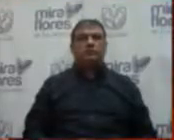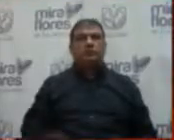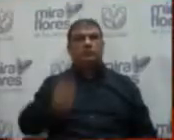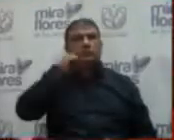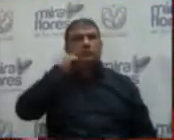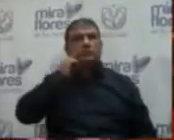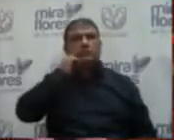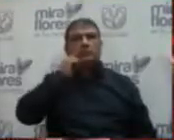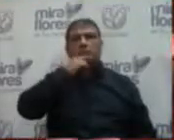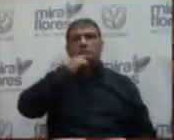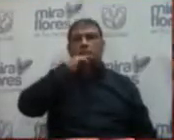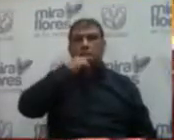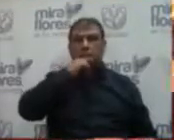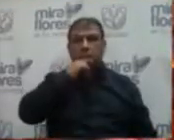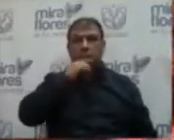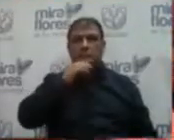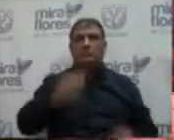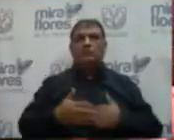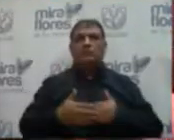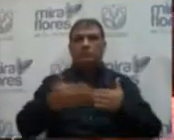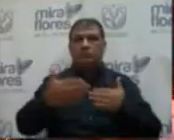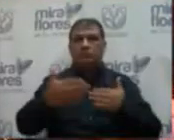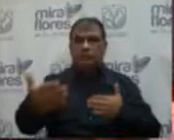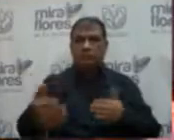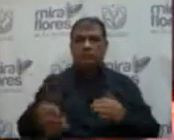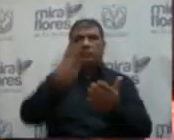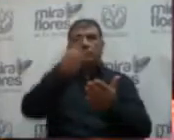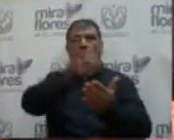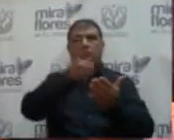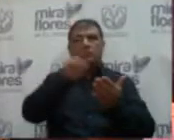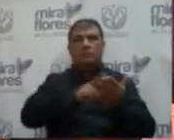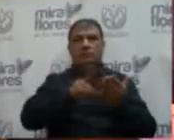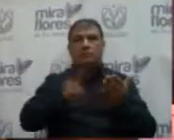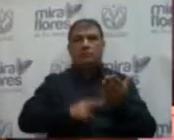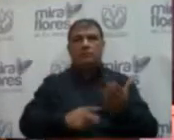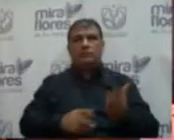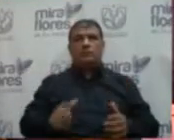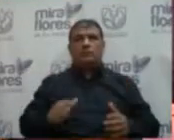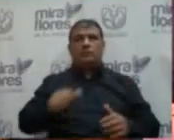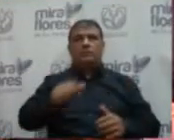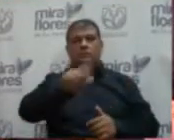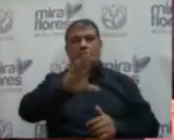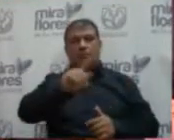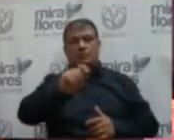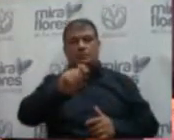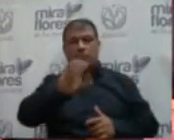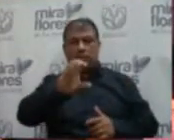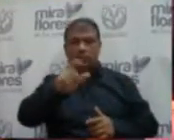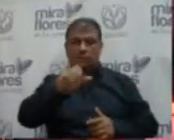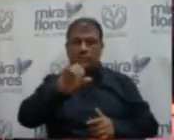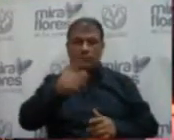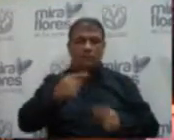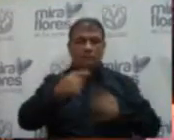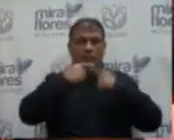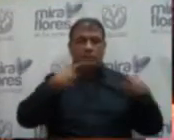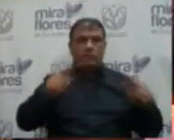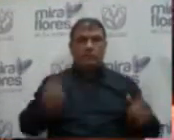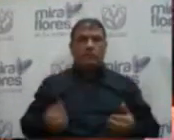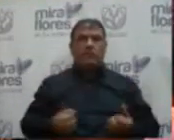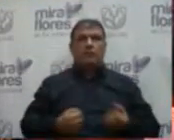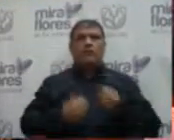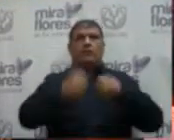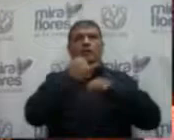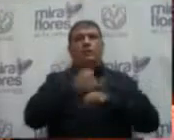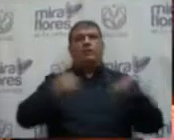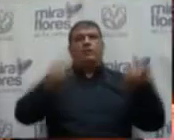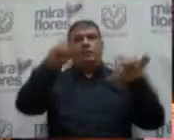Señoras y señores, a continuación se dará lectura del acta de Cabildo de Lima, pronunciándose a favor de la independencia del